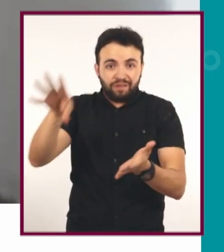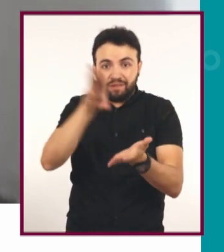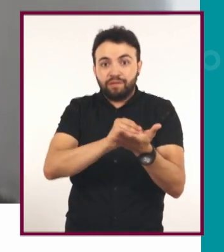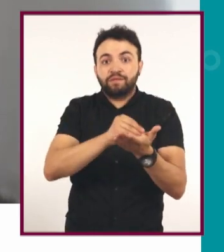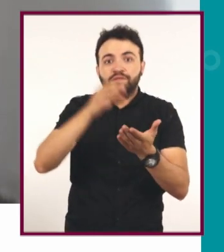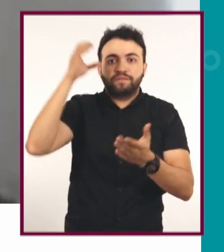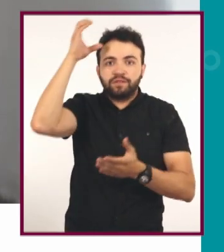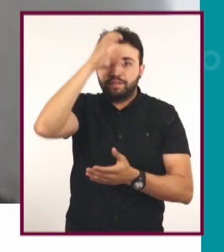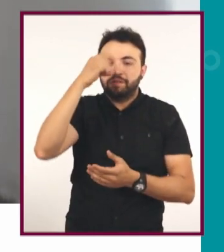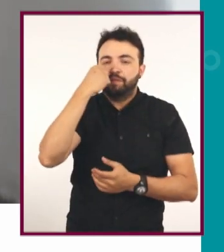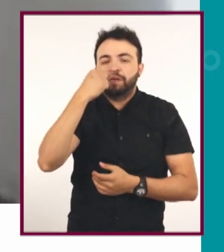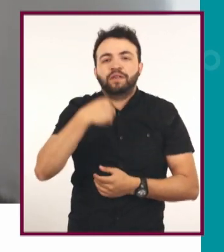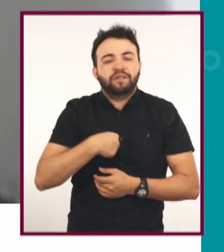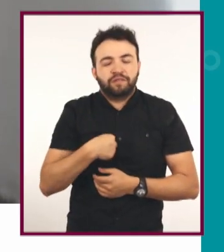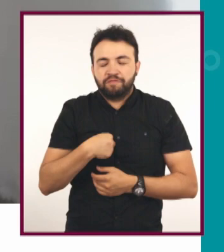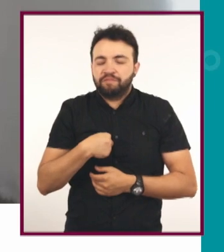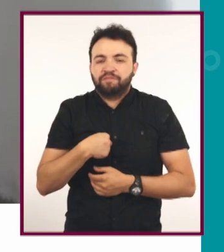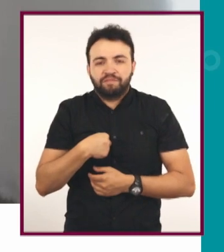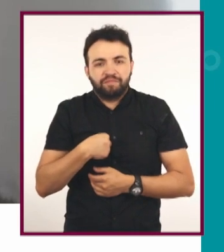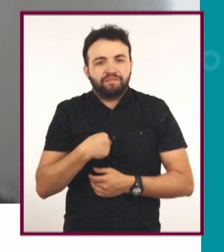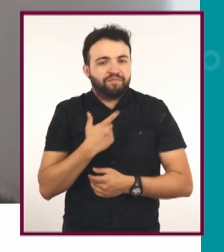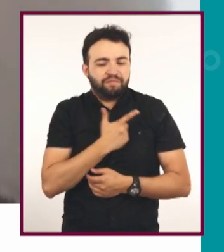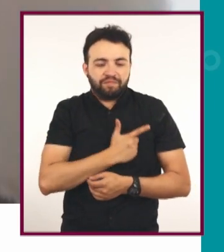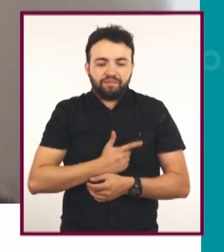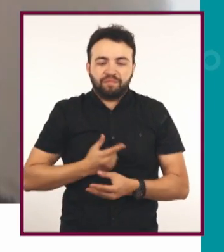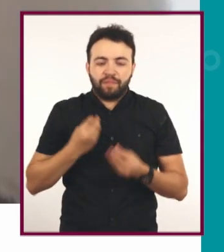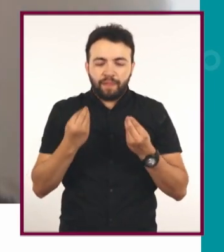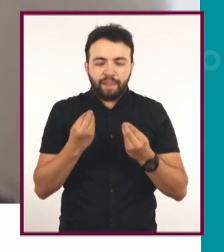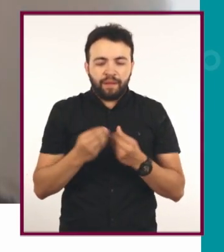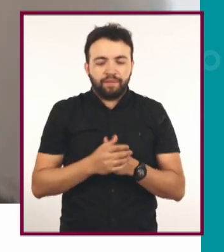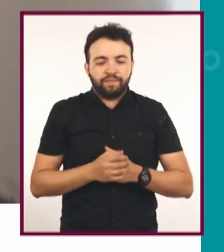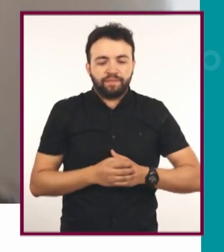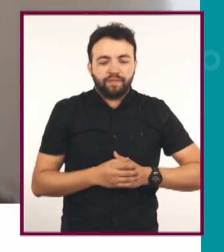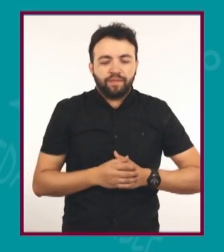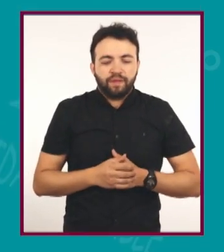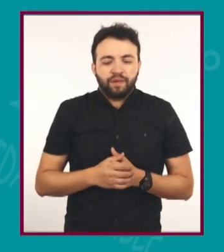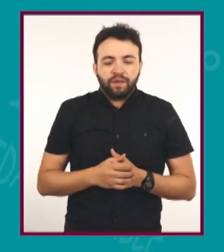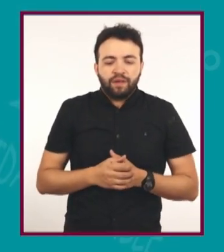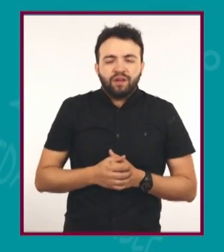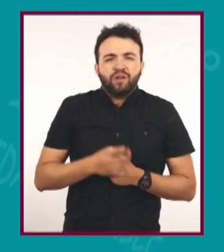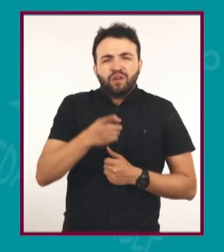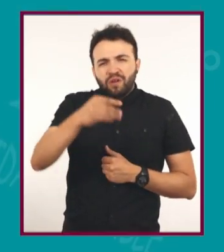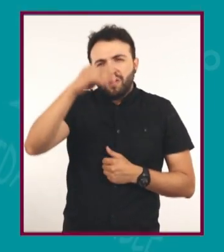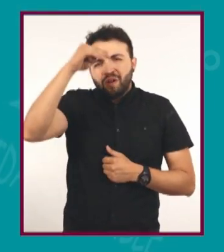estar aprendiendo de todo, ¿no? Entonces, estar haciendo ciencia es sumamente gratificante.